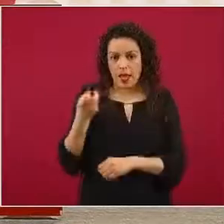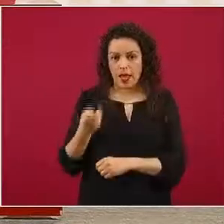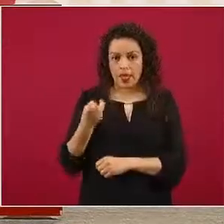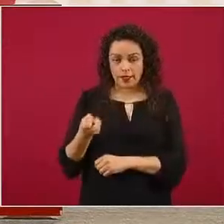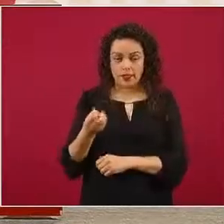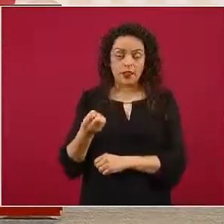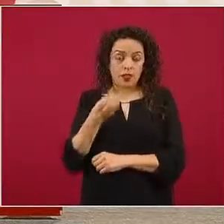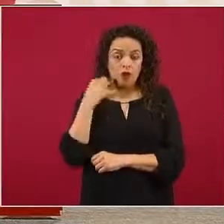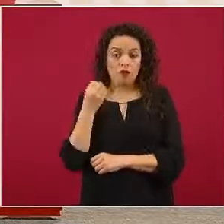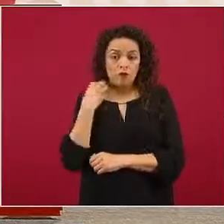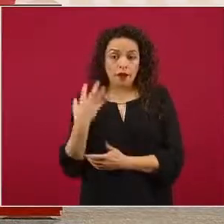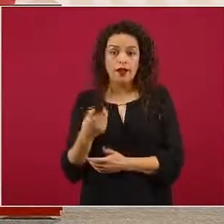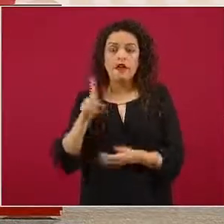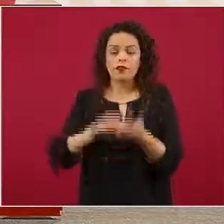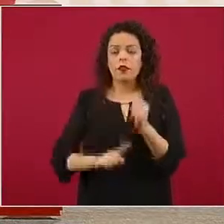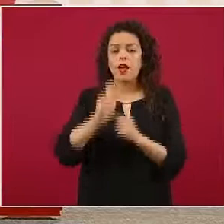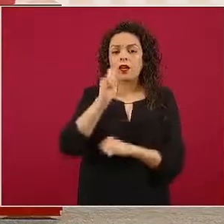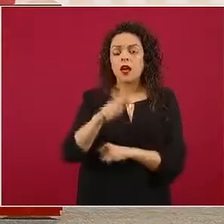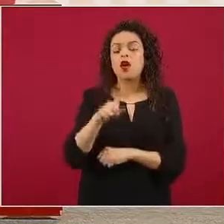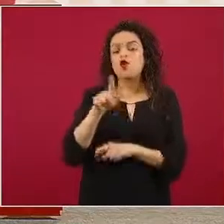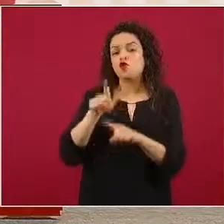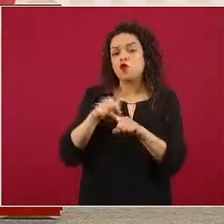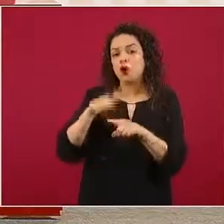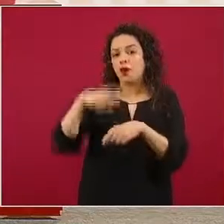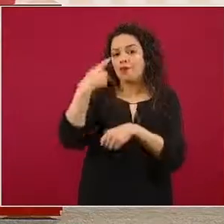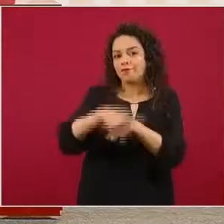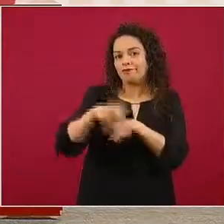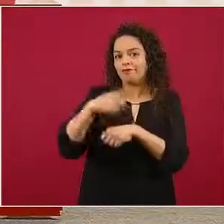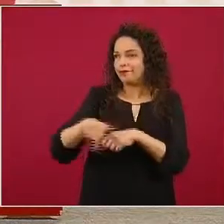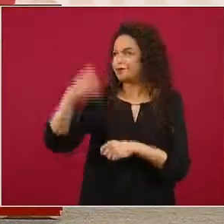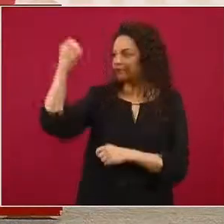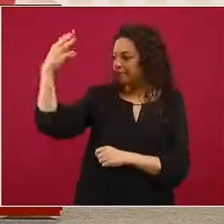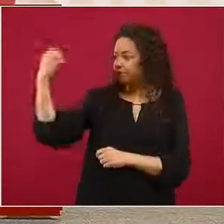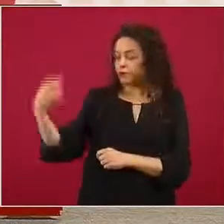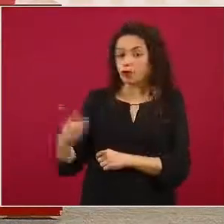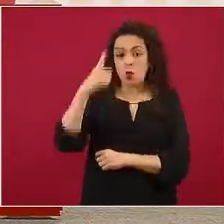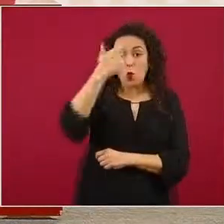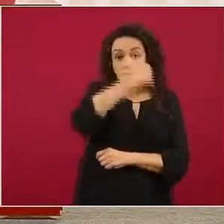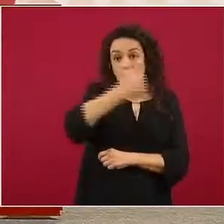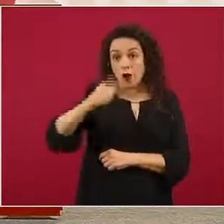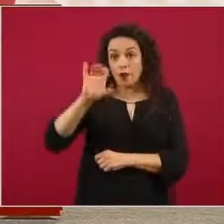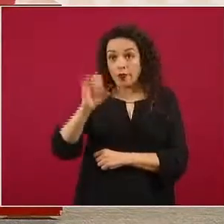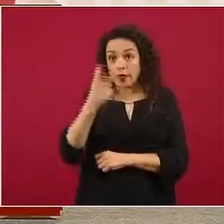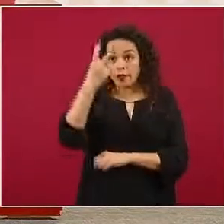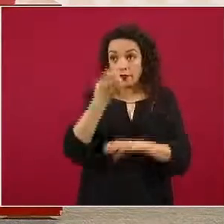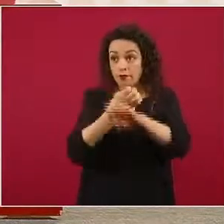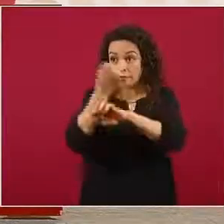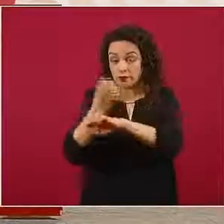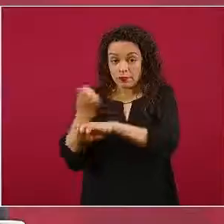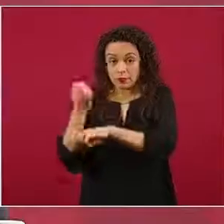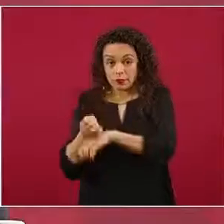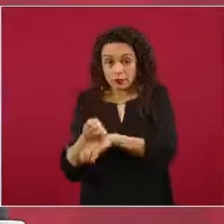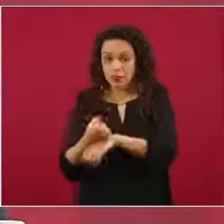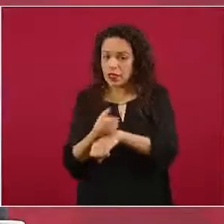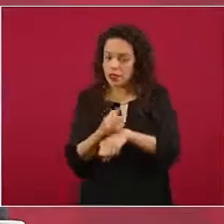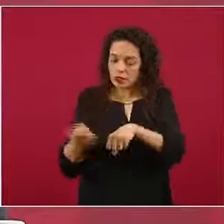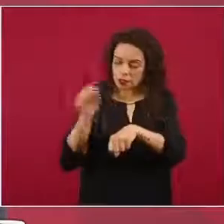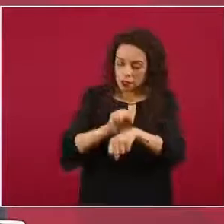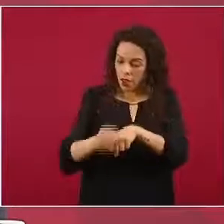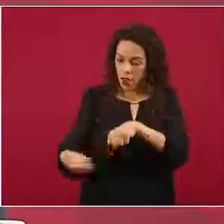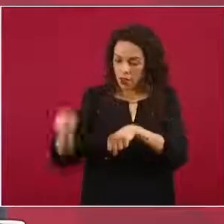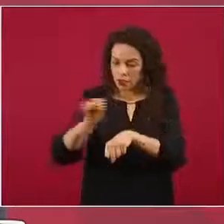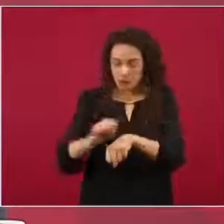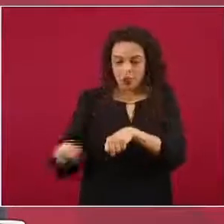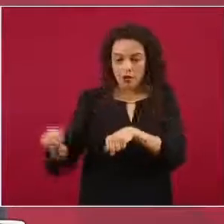color de riesgo, cada una de las 32 entidades recibe directamente y todas las semanas la